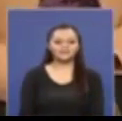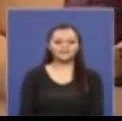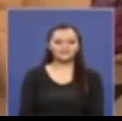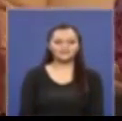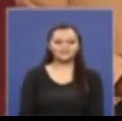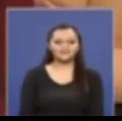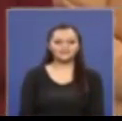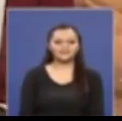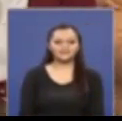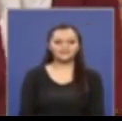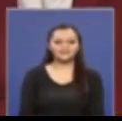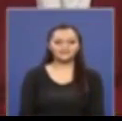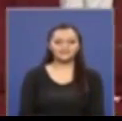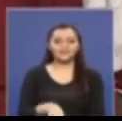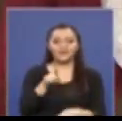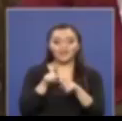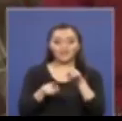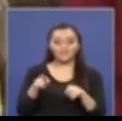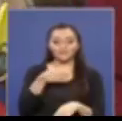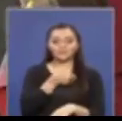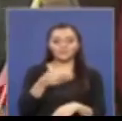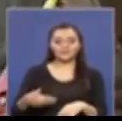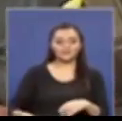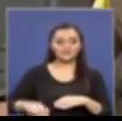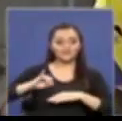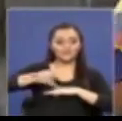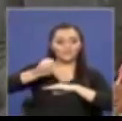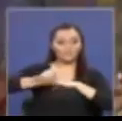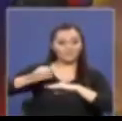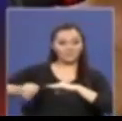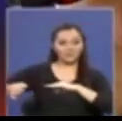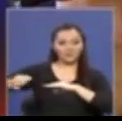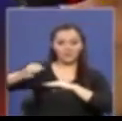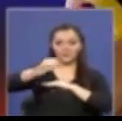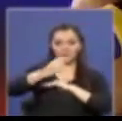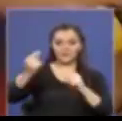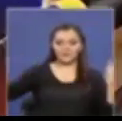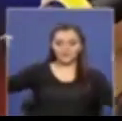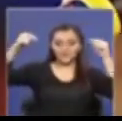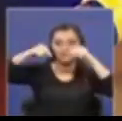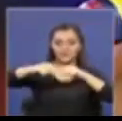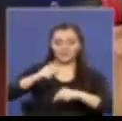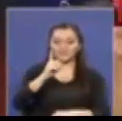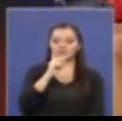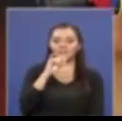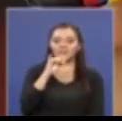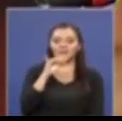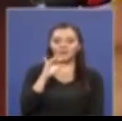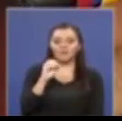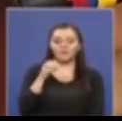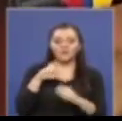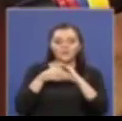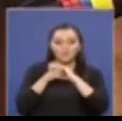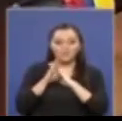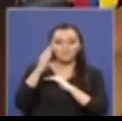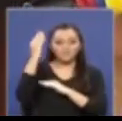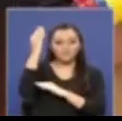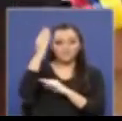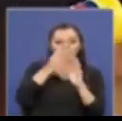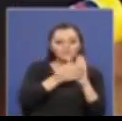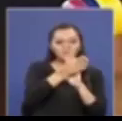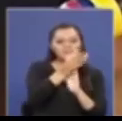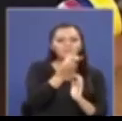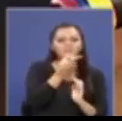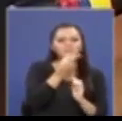algunos presidentes de juntas parroquiales, me pasan los nombres, no sé si están presentes, ¿no? Y Diego, los compañeros que no pueden entrar al desayuno y